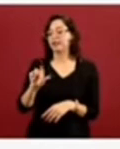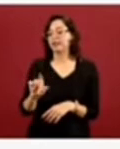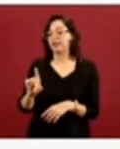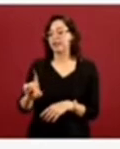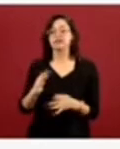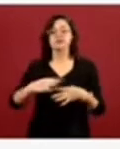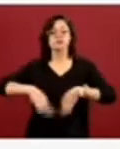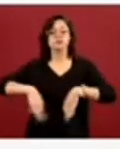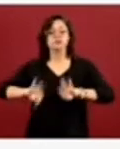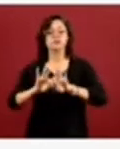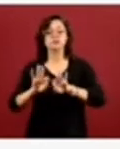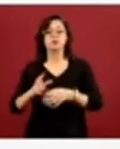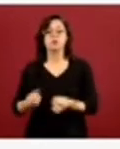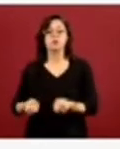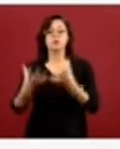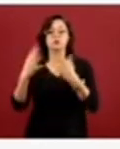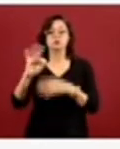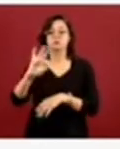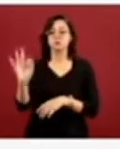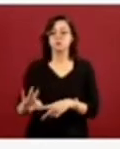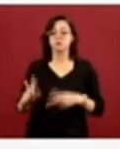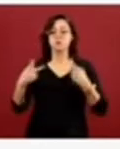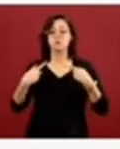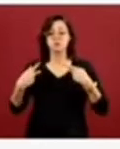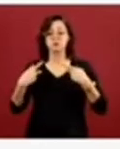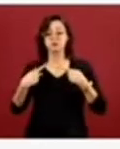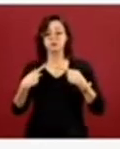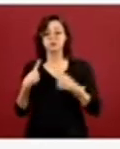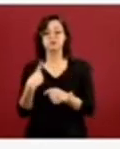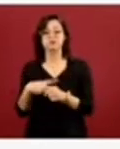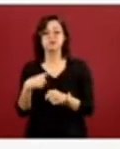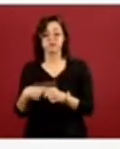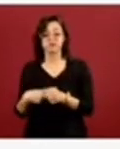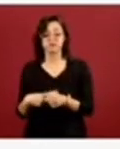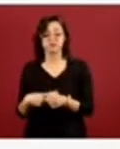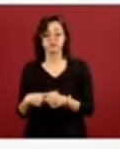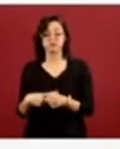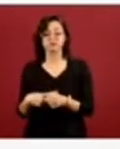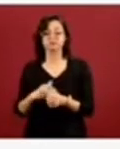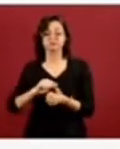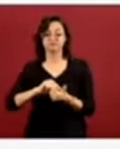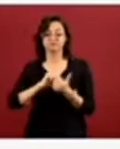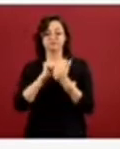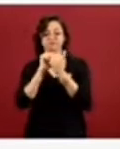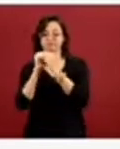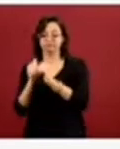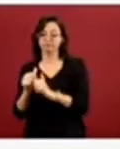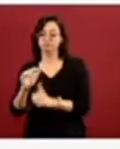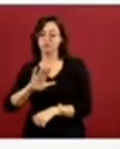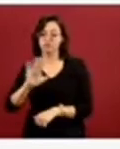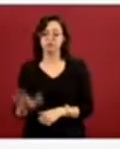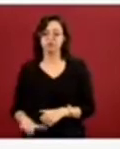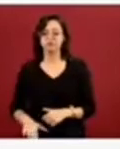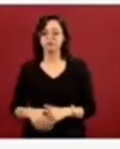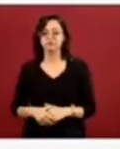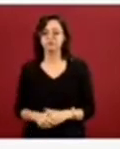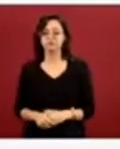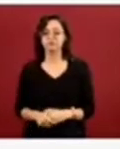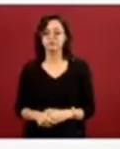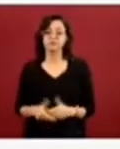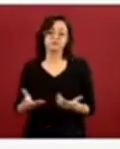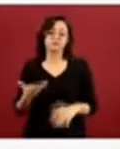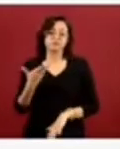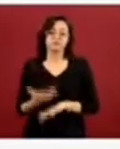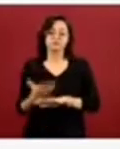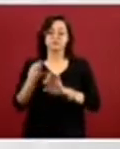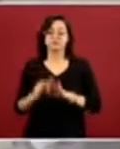la porcentaje de personas que, teniendo la enfermedad, resultan en un desenlace fatal. Y es una medida